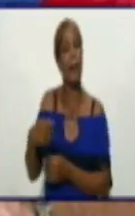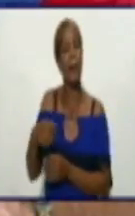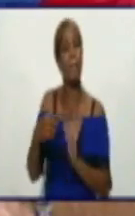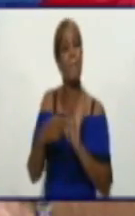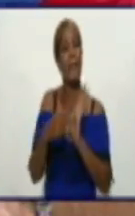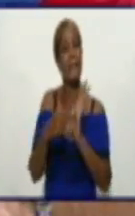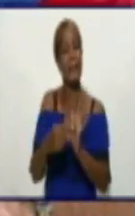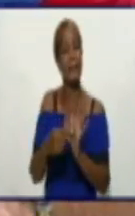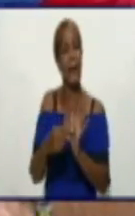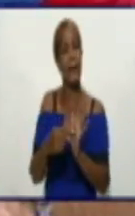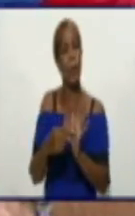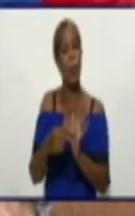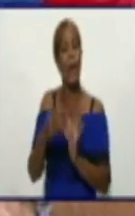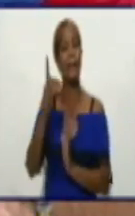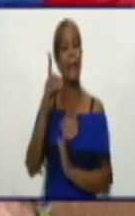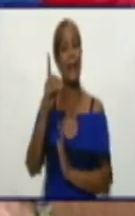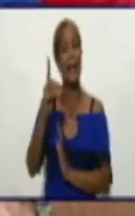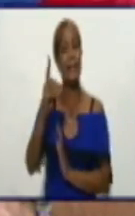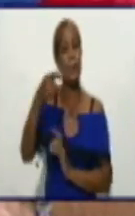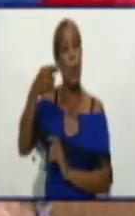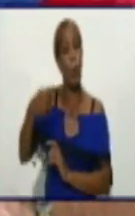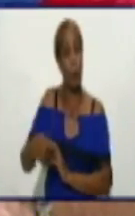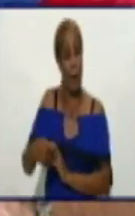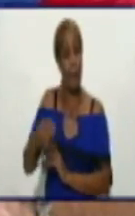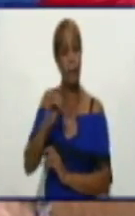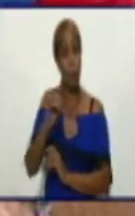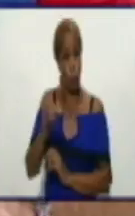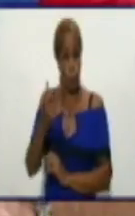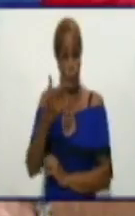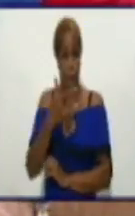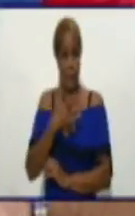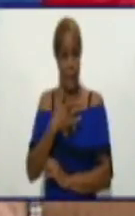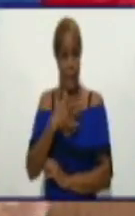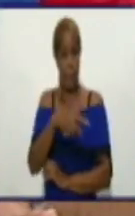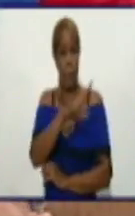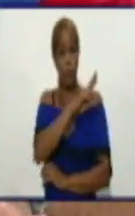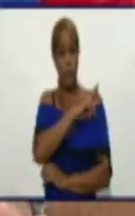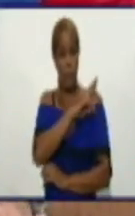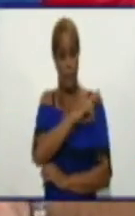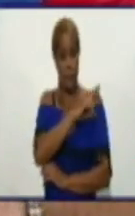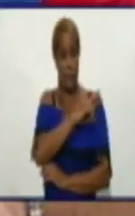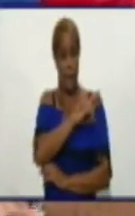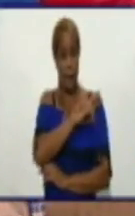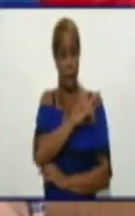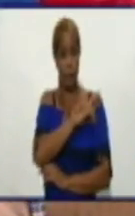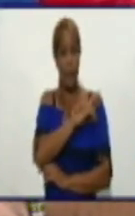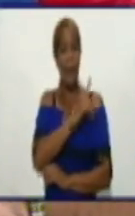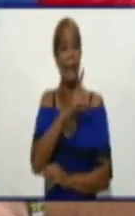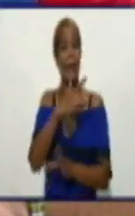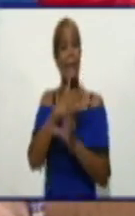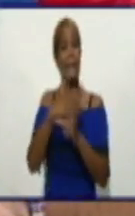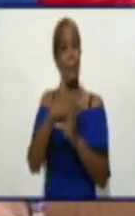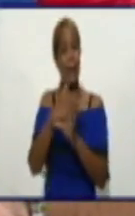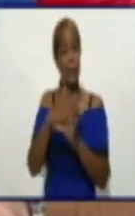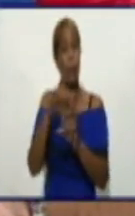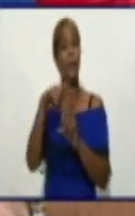presentan una declaración jurada donde ellos se responsabilizan que lo que incorporaron a su medio de transporte tiene toda la legalidad del mundo y no es objeto de